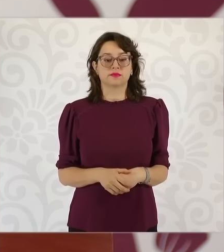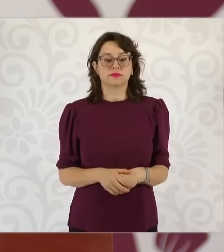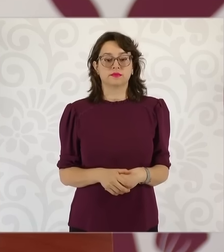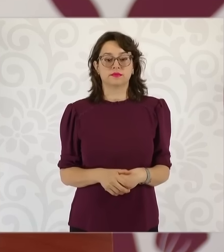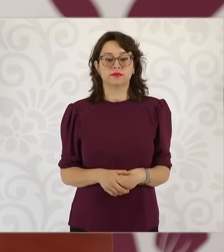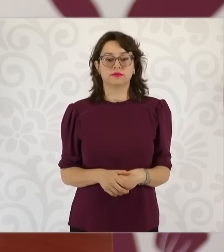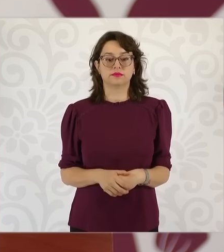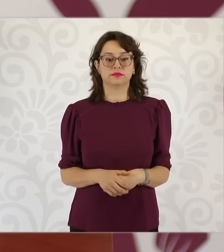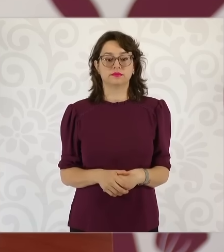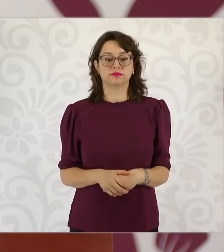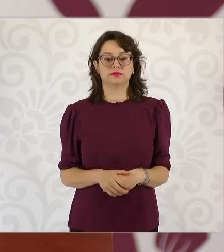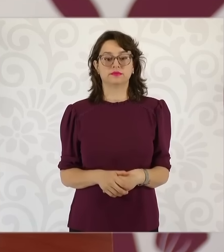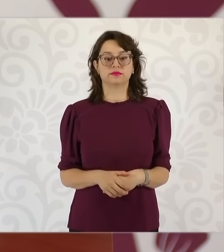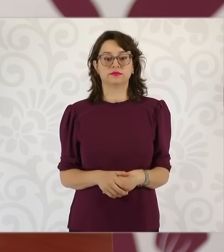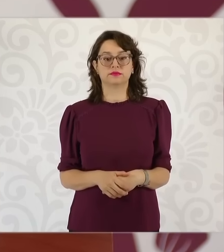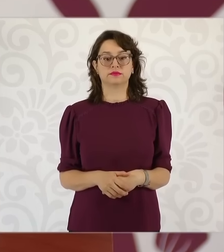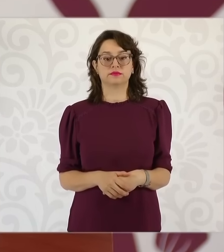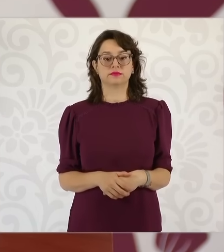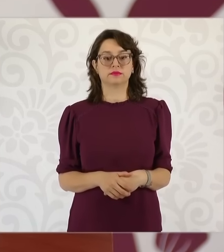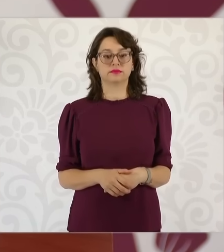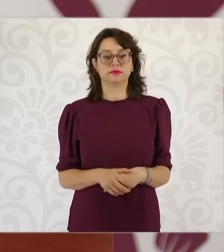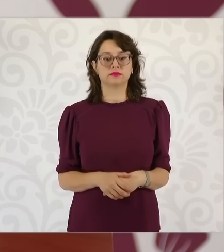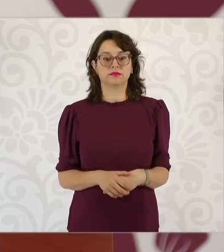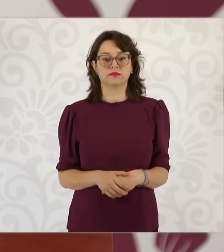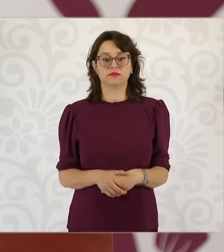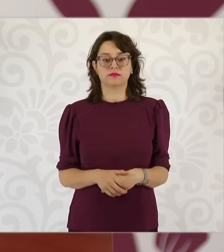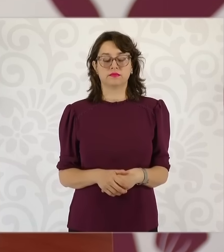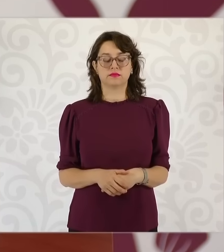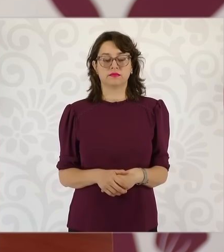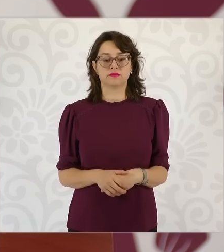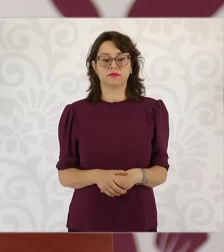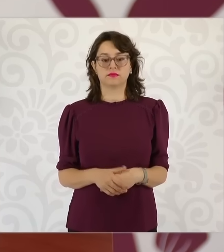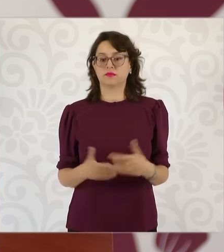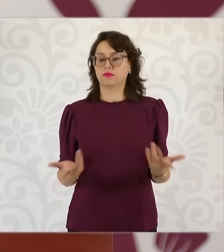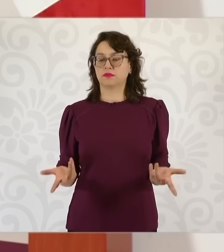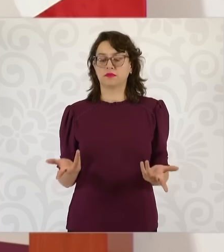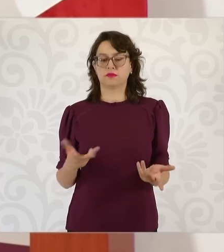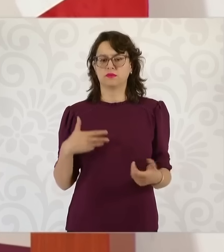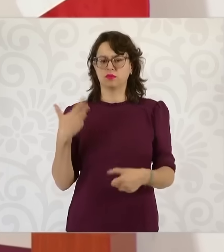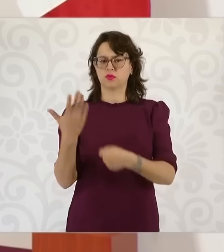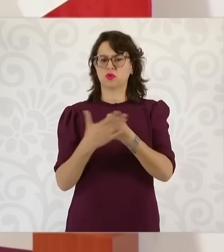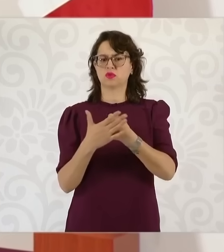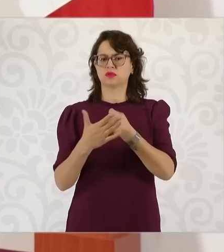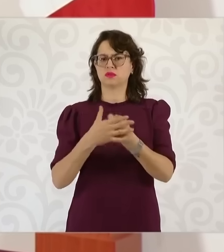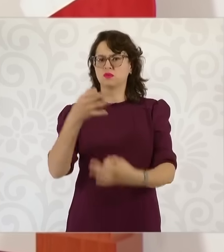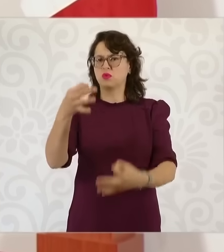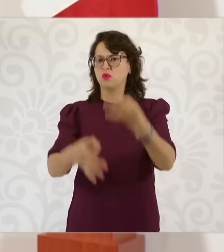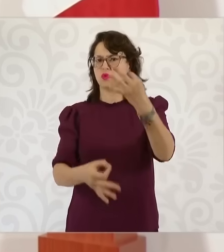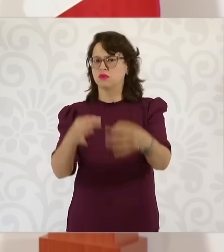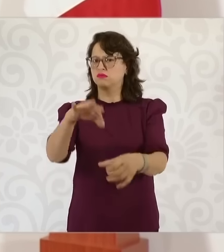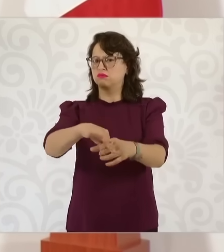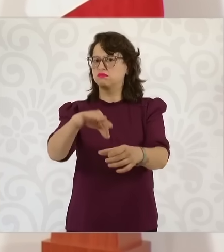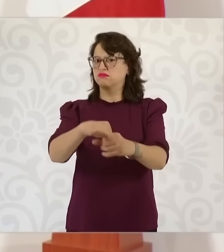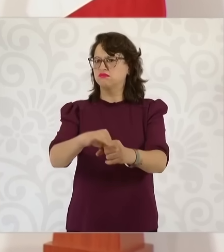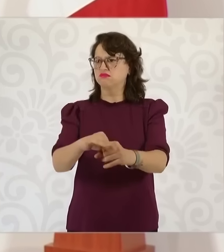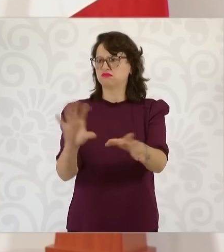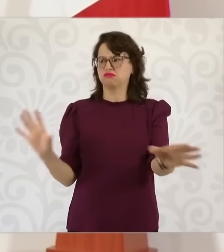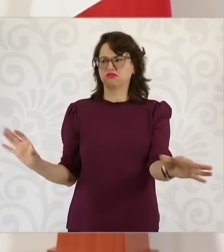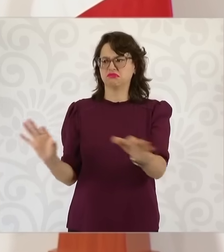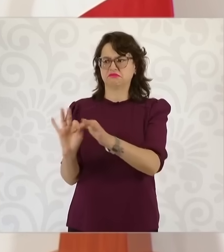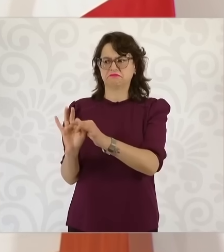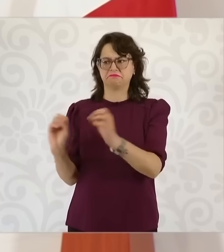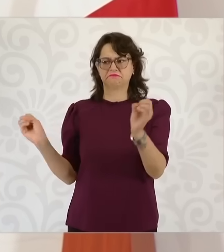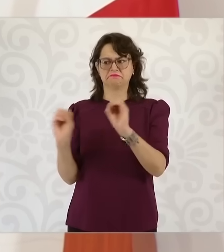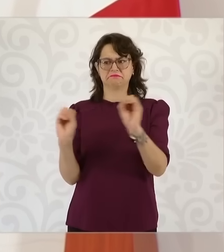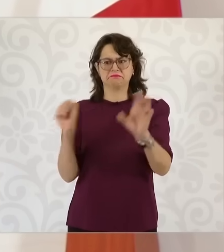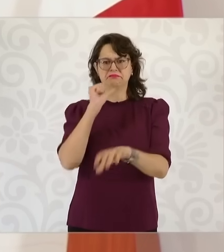a que pues no tiene nada que ver la elección al Poder Judicial con sus demandas.